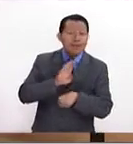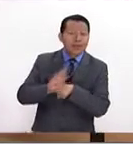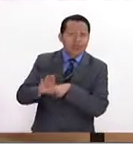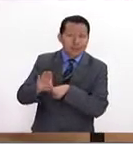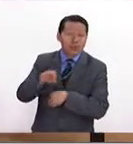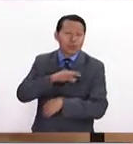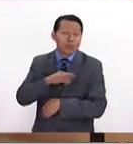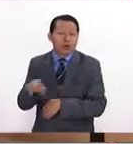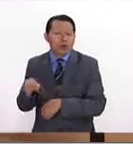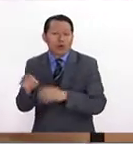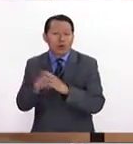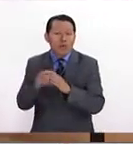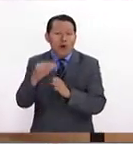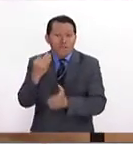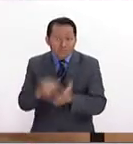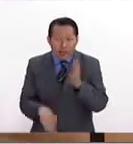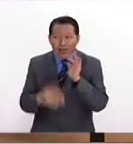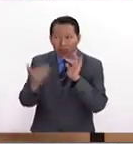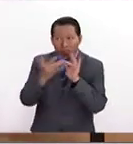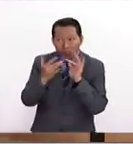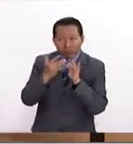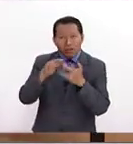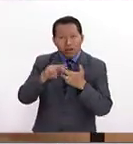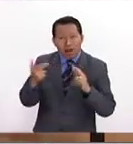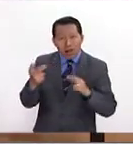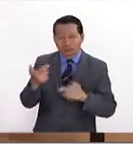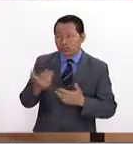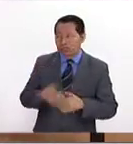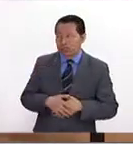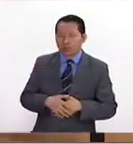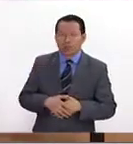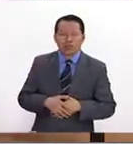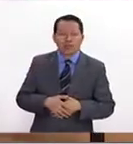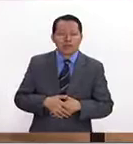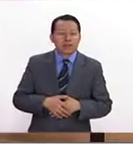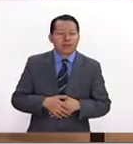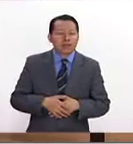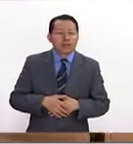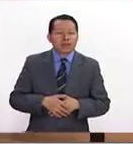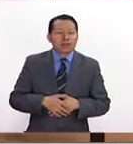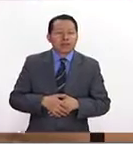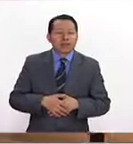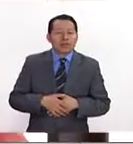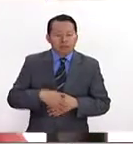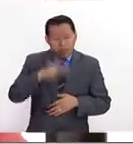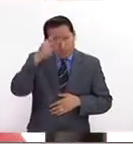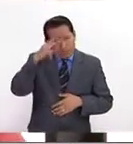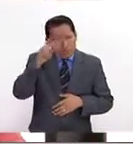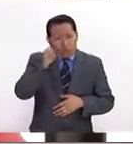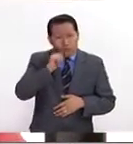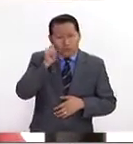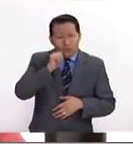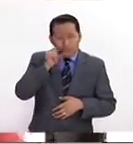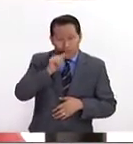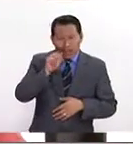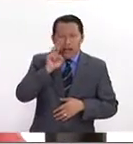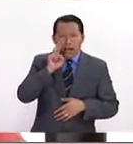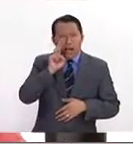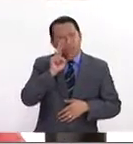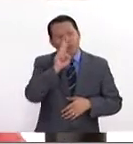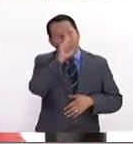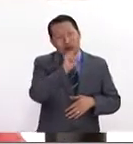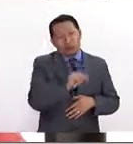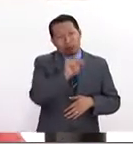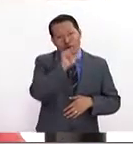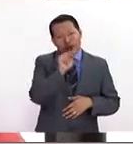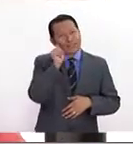que al parecer se ha descuidado un poquito esa relación o ese acercamiento. Sí, ese mercado, México siempre ha visto hacia el norte. Claro. Tiene